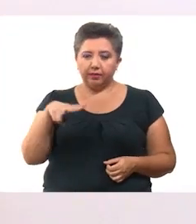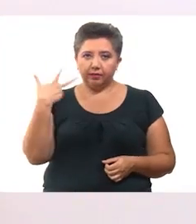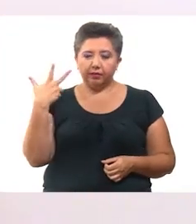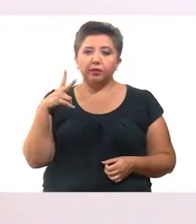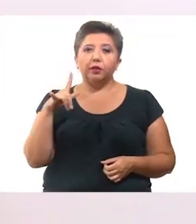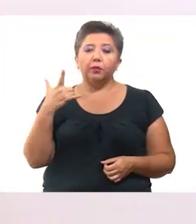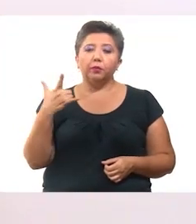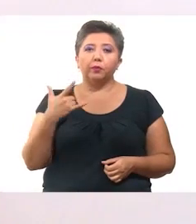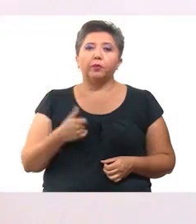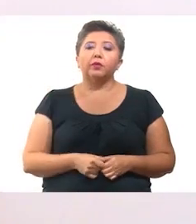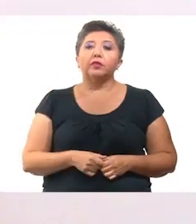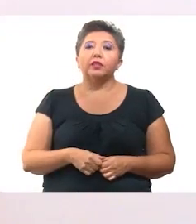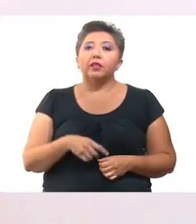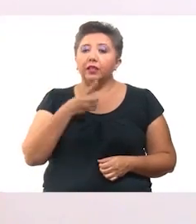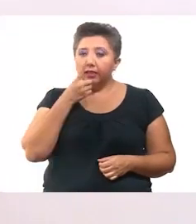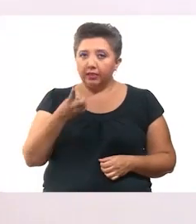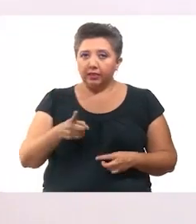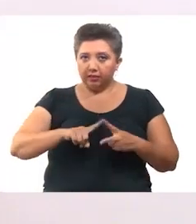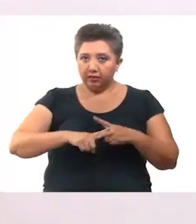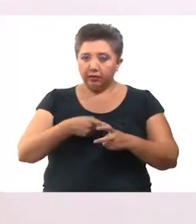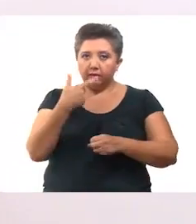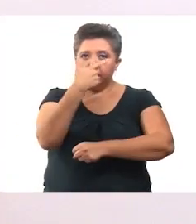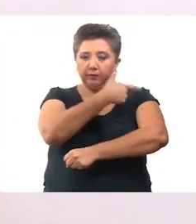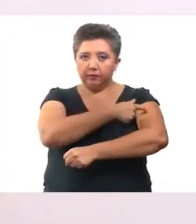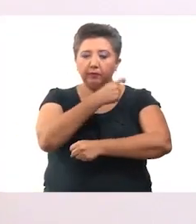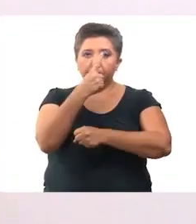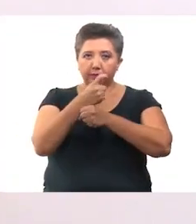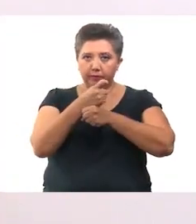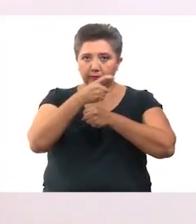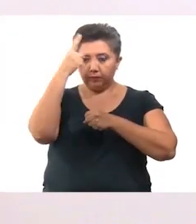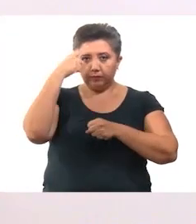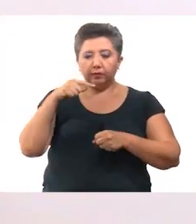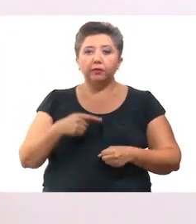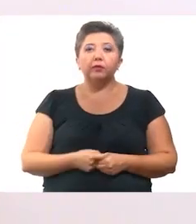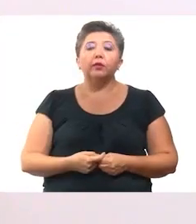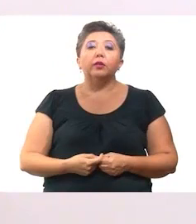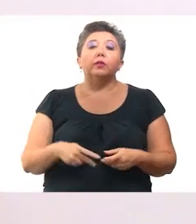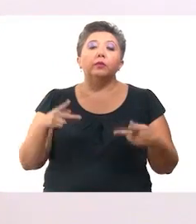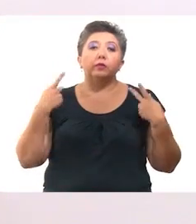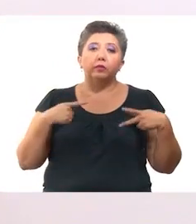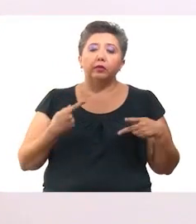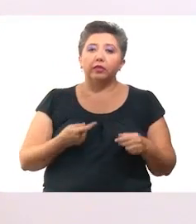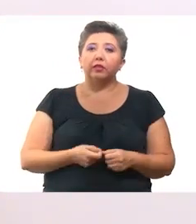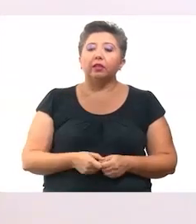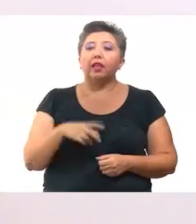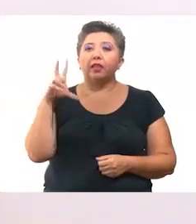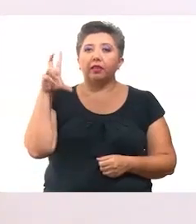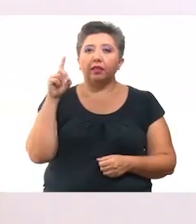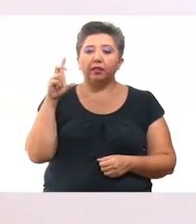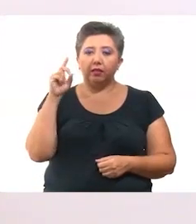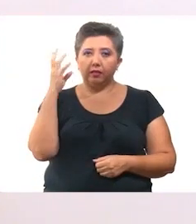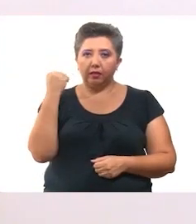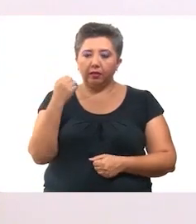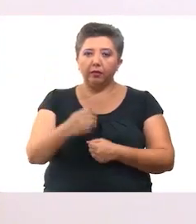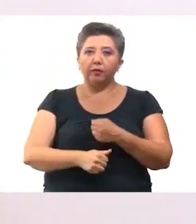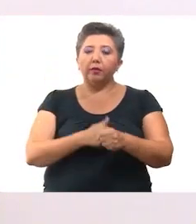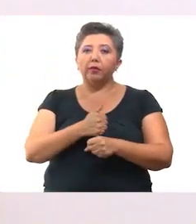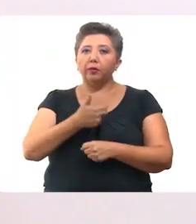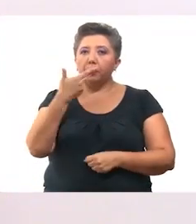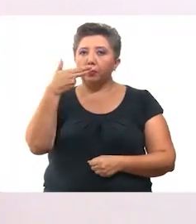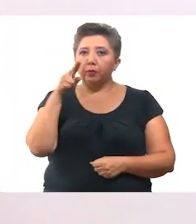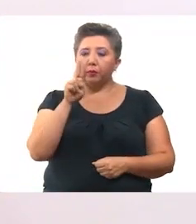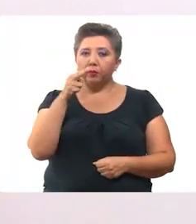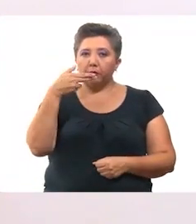13 de julio. Este martes 13 comenzó la aplicación de la primera dosis de vacunas contra el coronavirus para personas de 30 a 39 años en